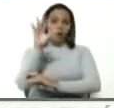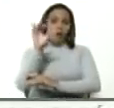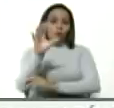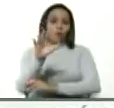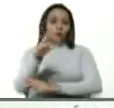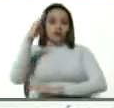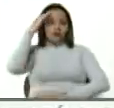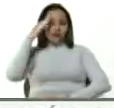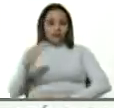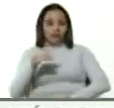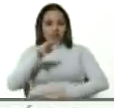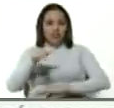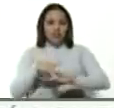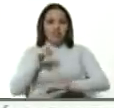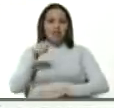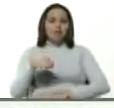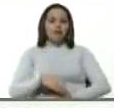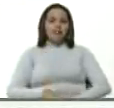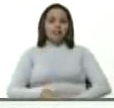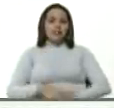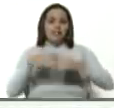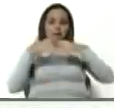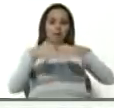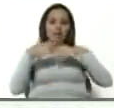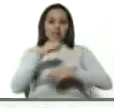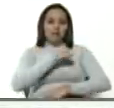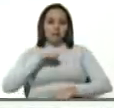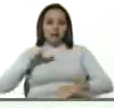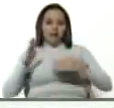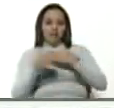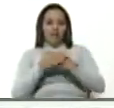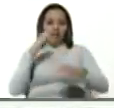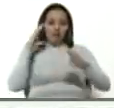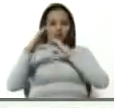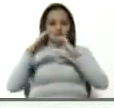empresas privadas de telecomunicaciones.